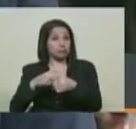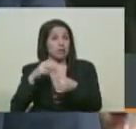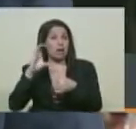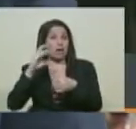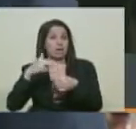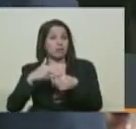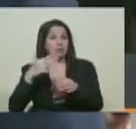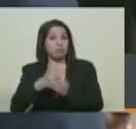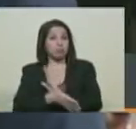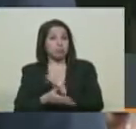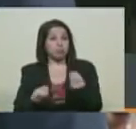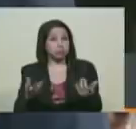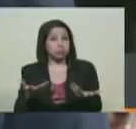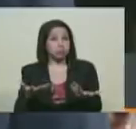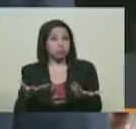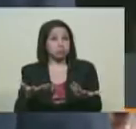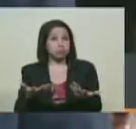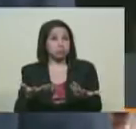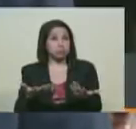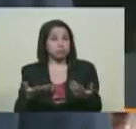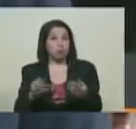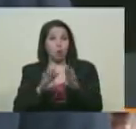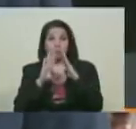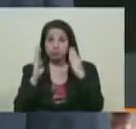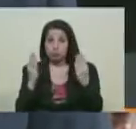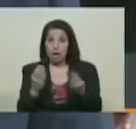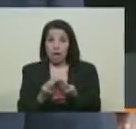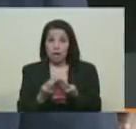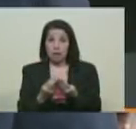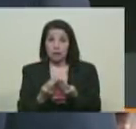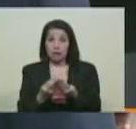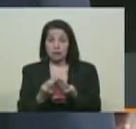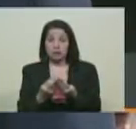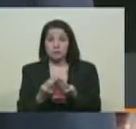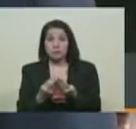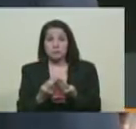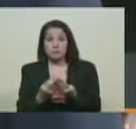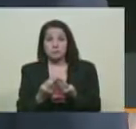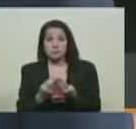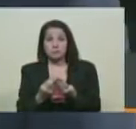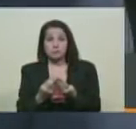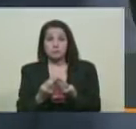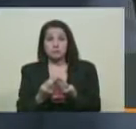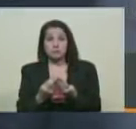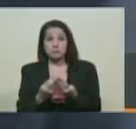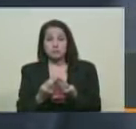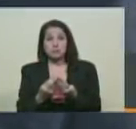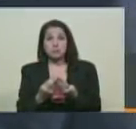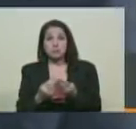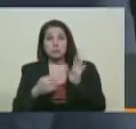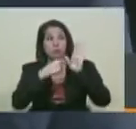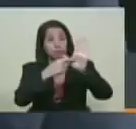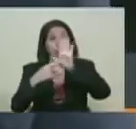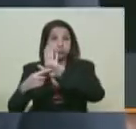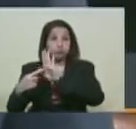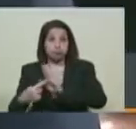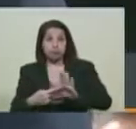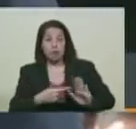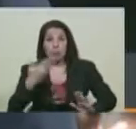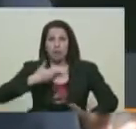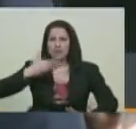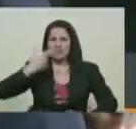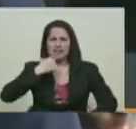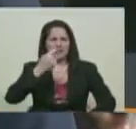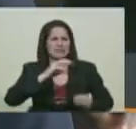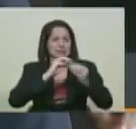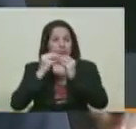en todos los mercados mundiales. Inclusive nos han expresado importantes inversionistas operaciones